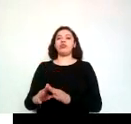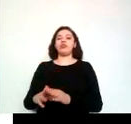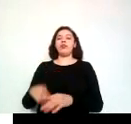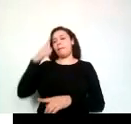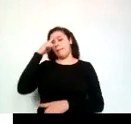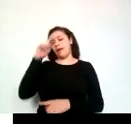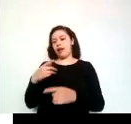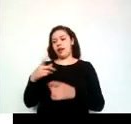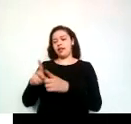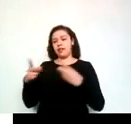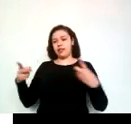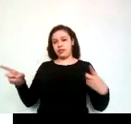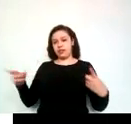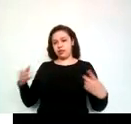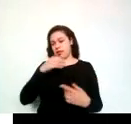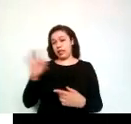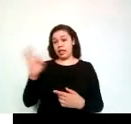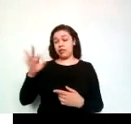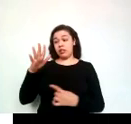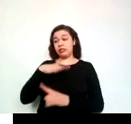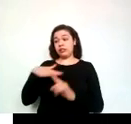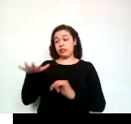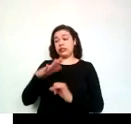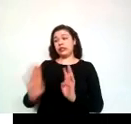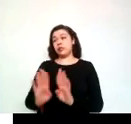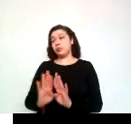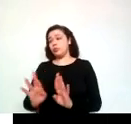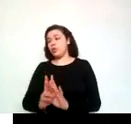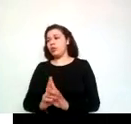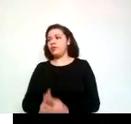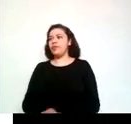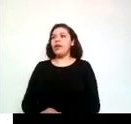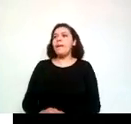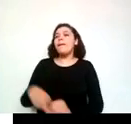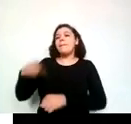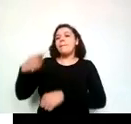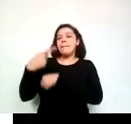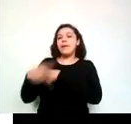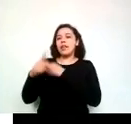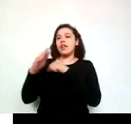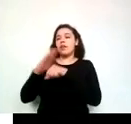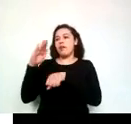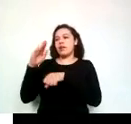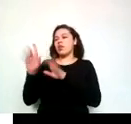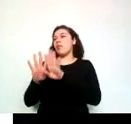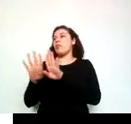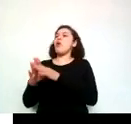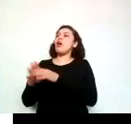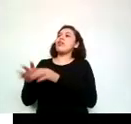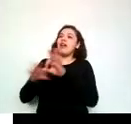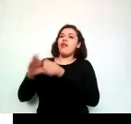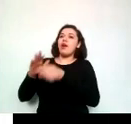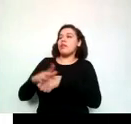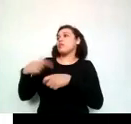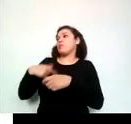los somete a una situación de riesgos adicionales a aquel colaborador que viene